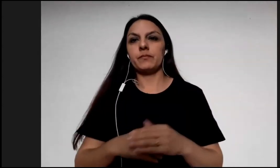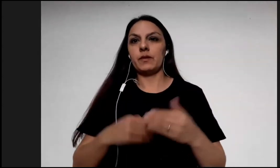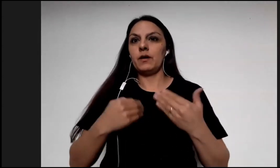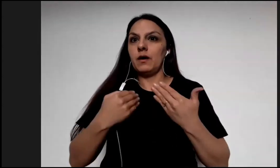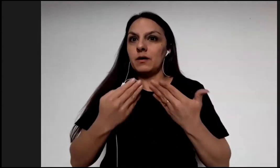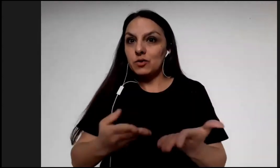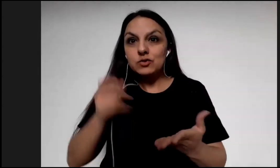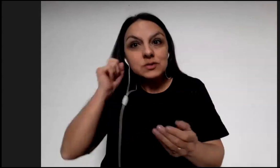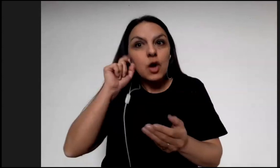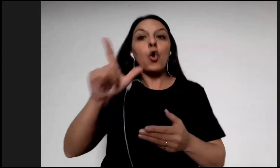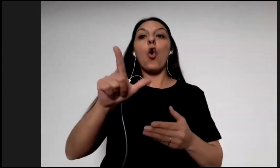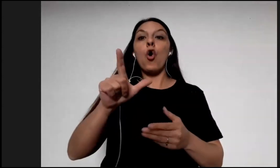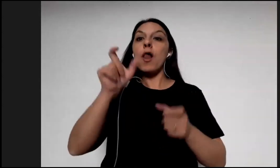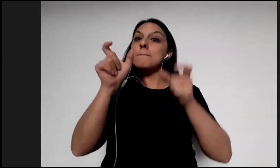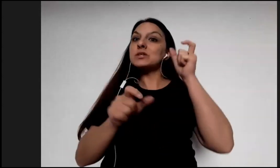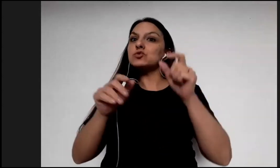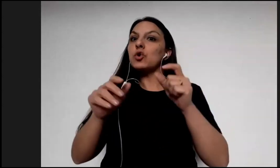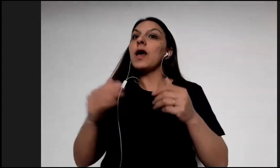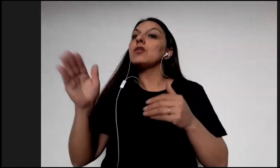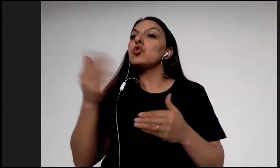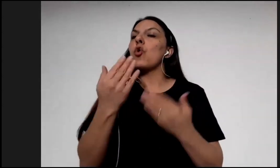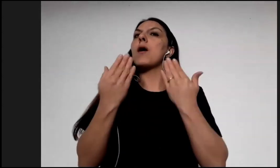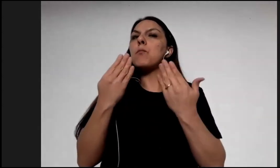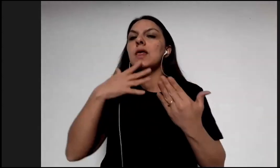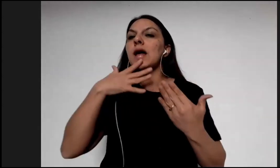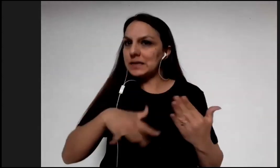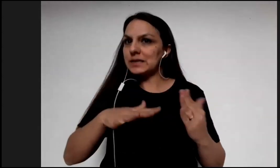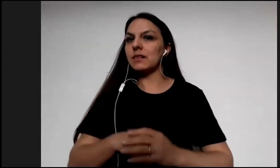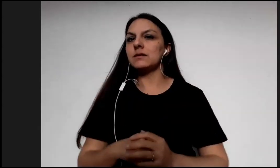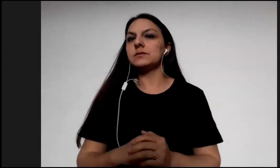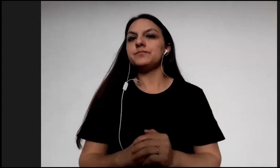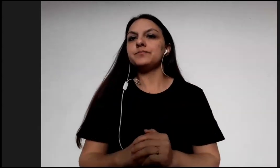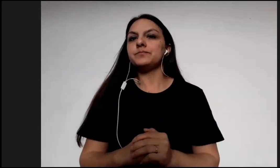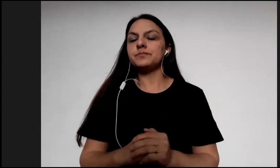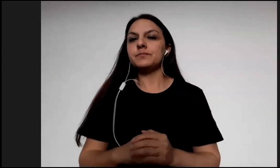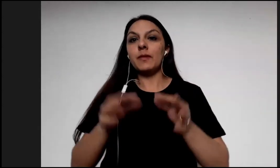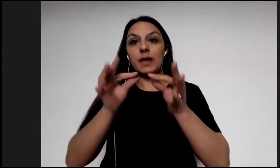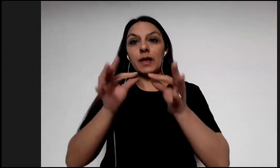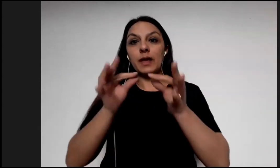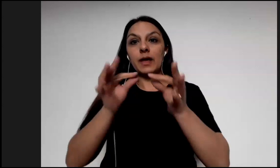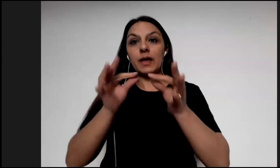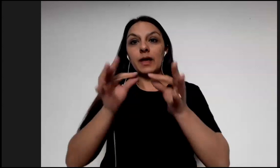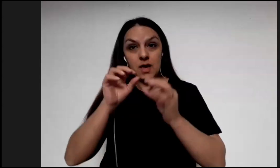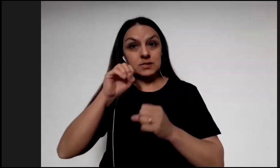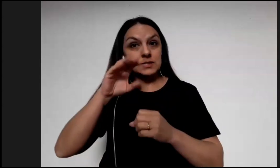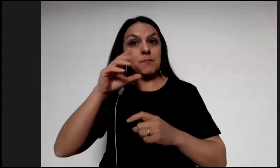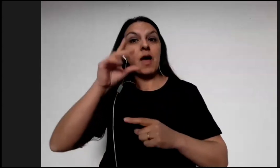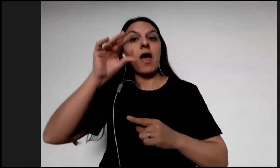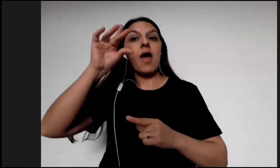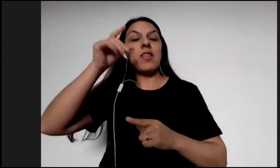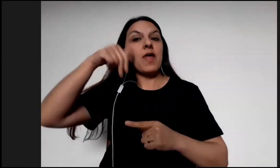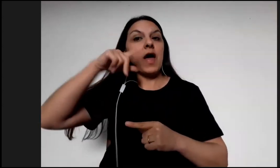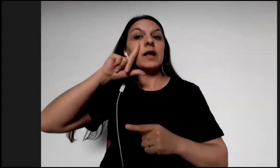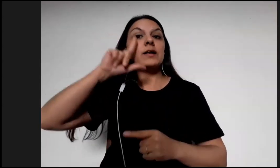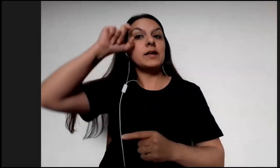nos llegue este mensaje. La intérprete se llama Daniela Santiago y Paula